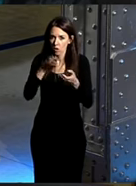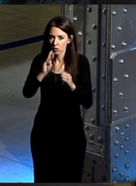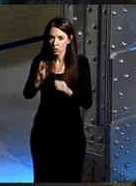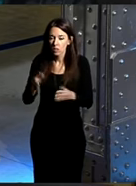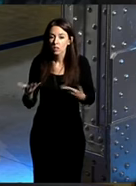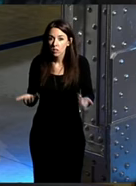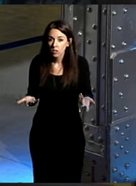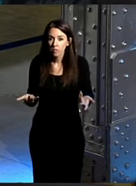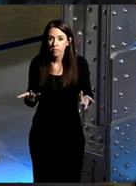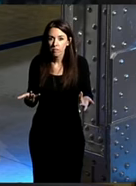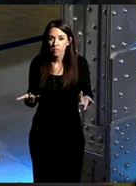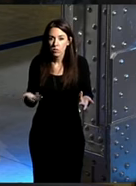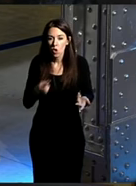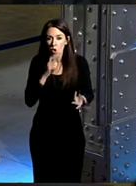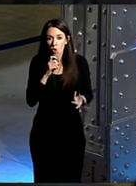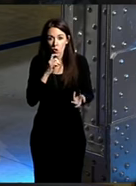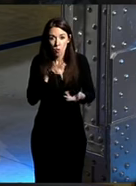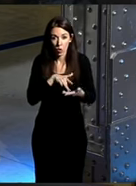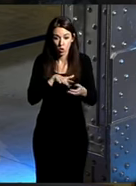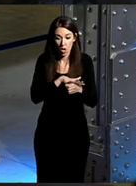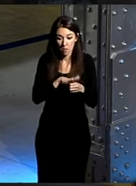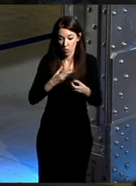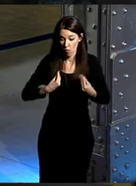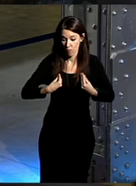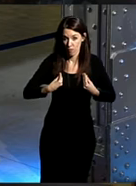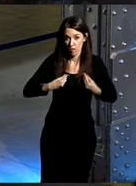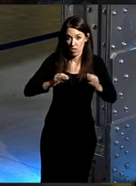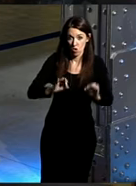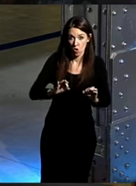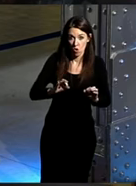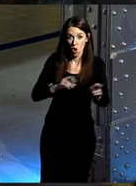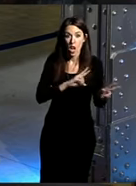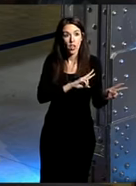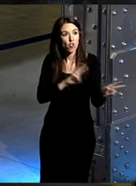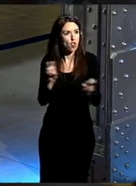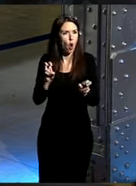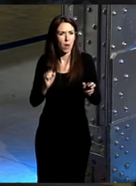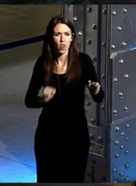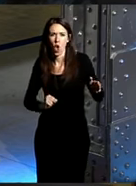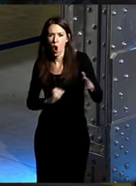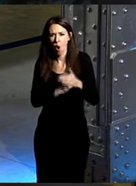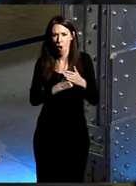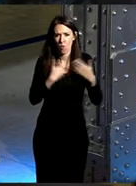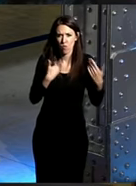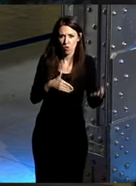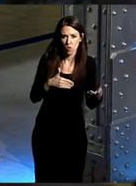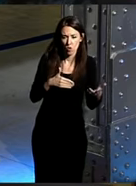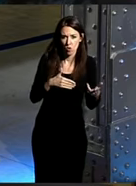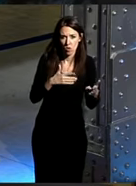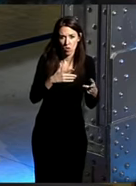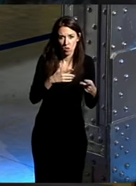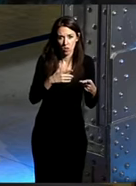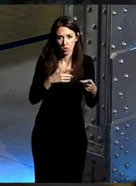es cómo paso de este mundo donde he vivido de innovación a tope,